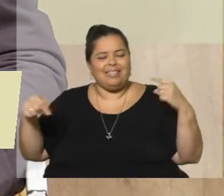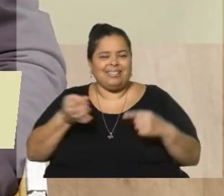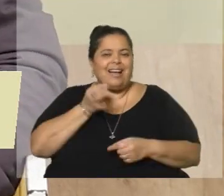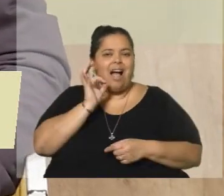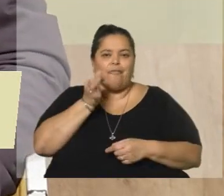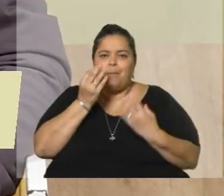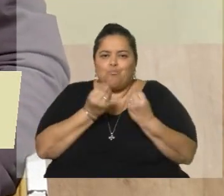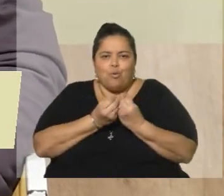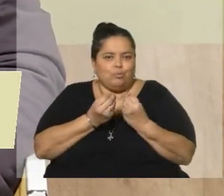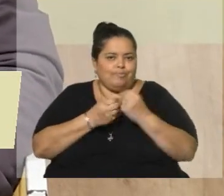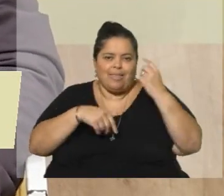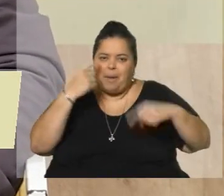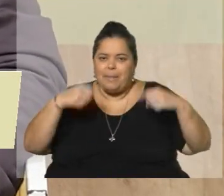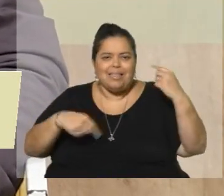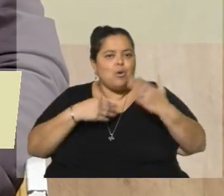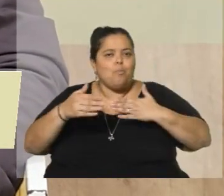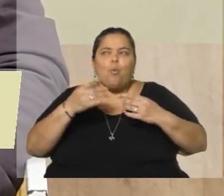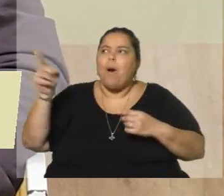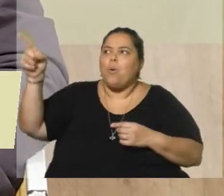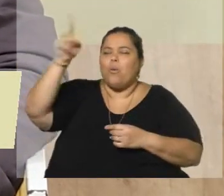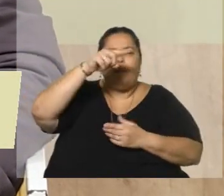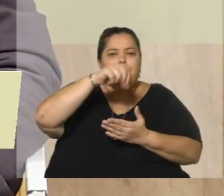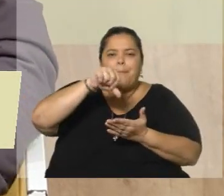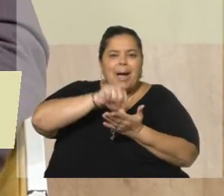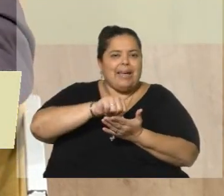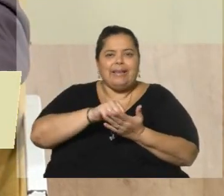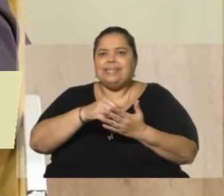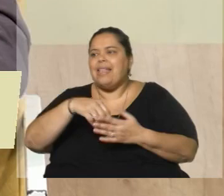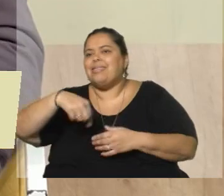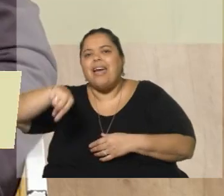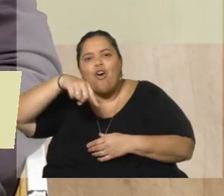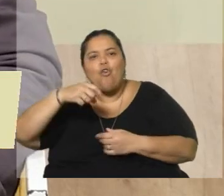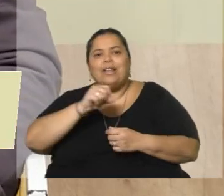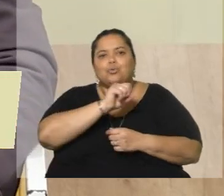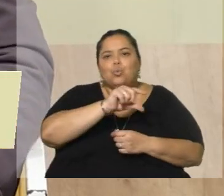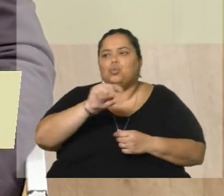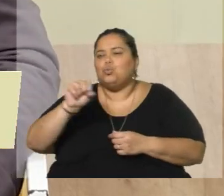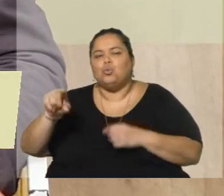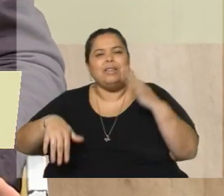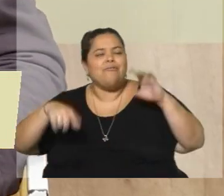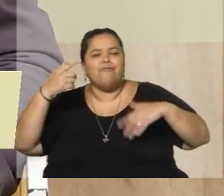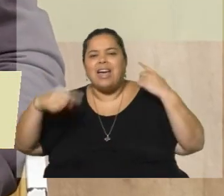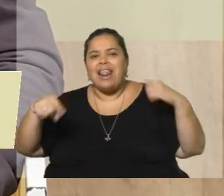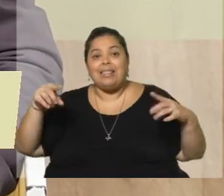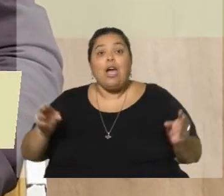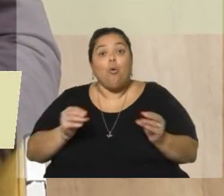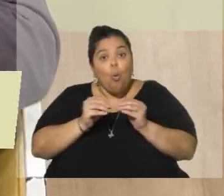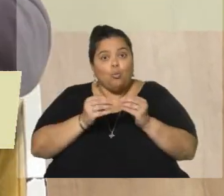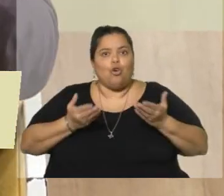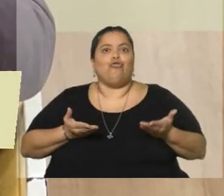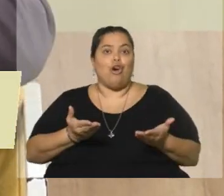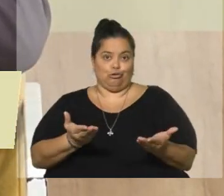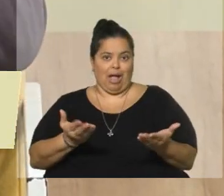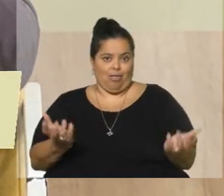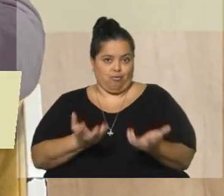sea del País que sea de la altura que sea del tipo de café con el tostado es una combinación casi